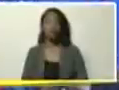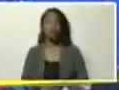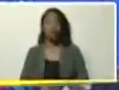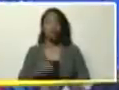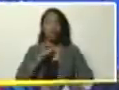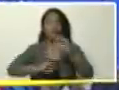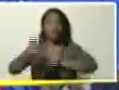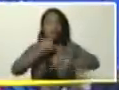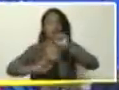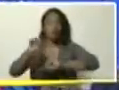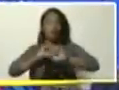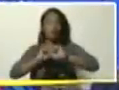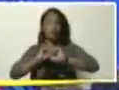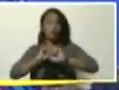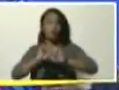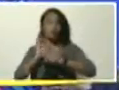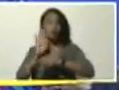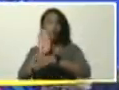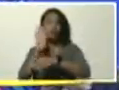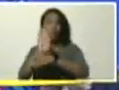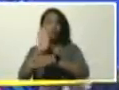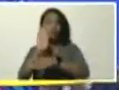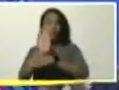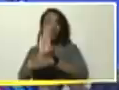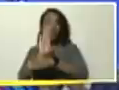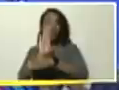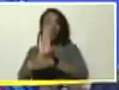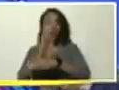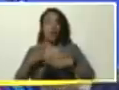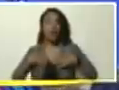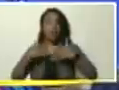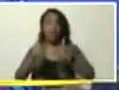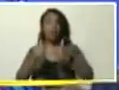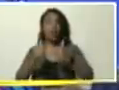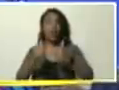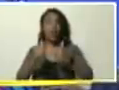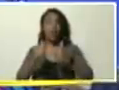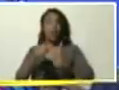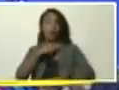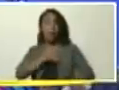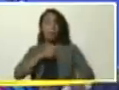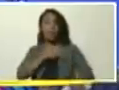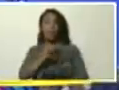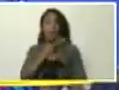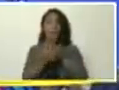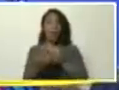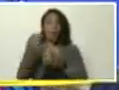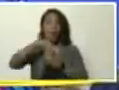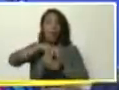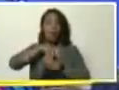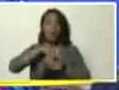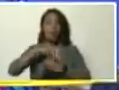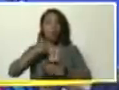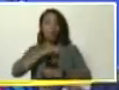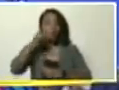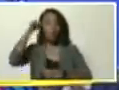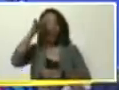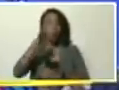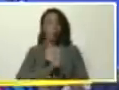Defendimos y preservamos la salud y la misión barrio dentro para el pueblo.